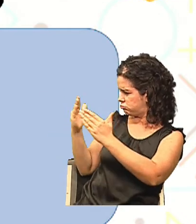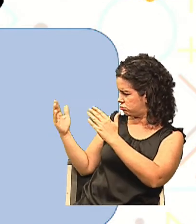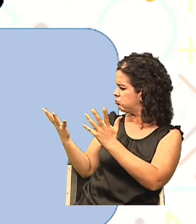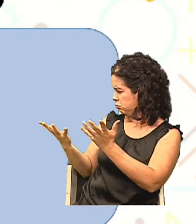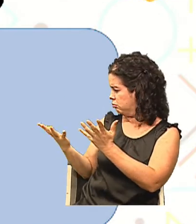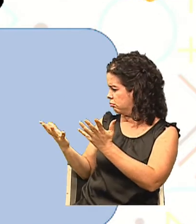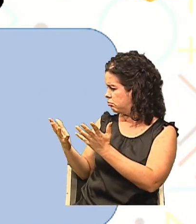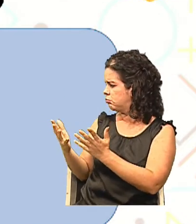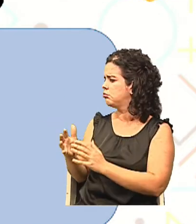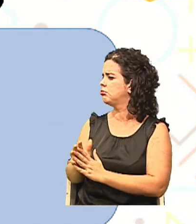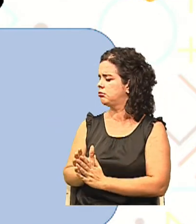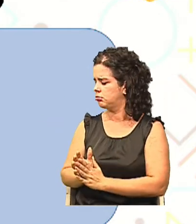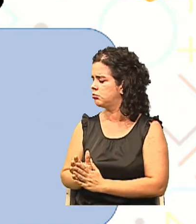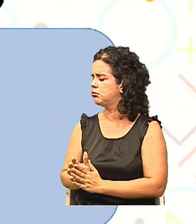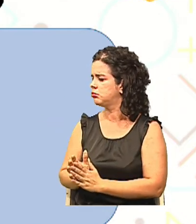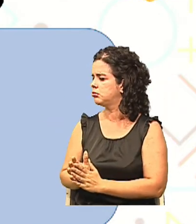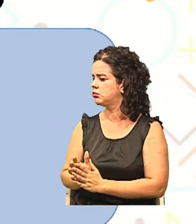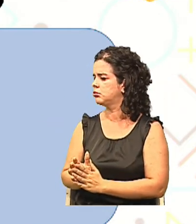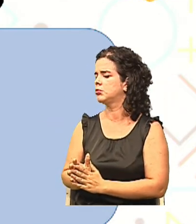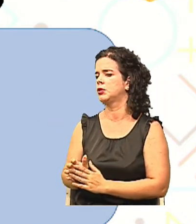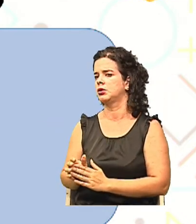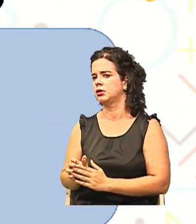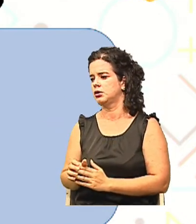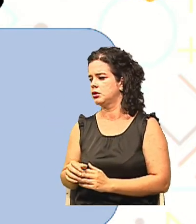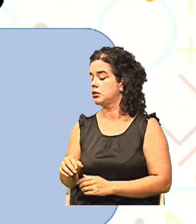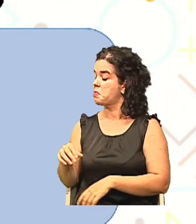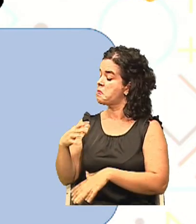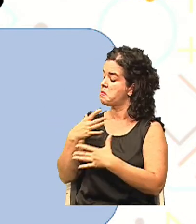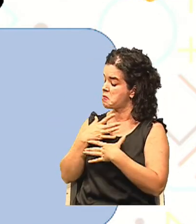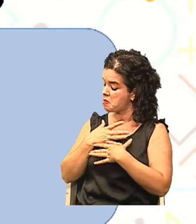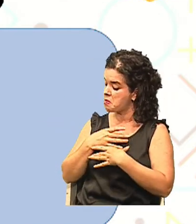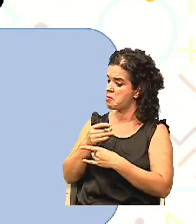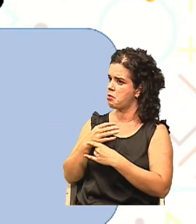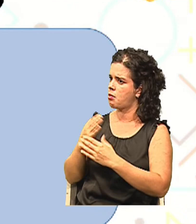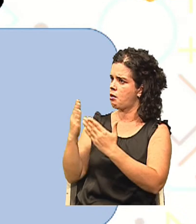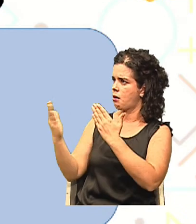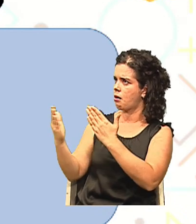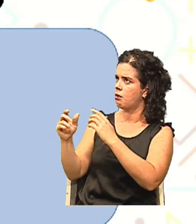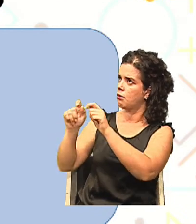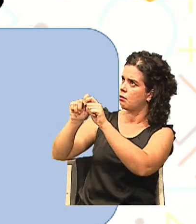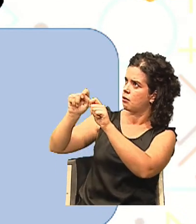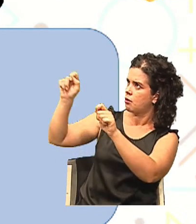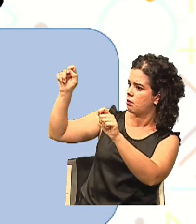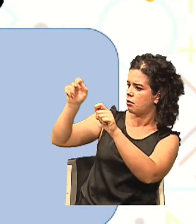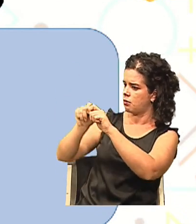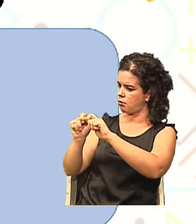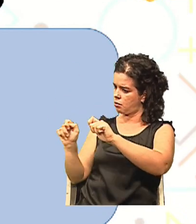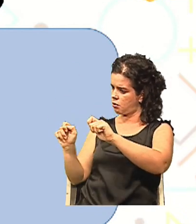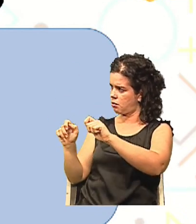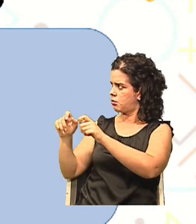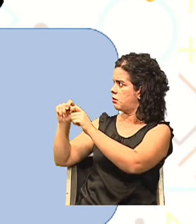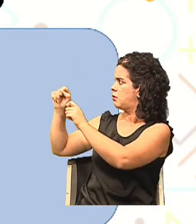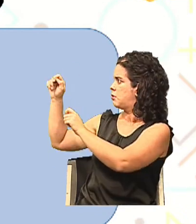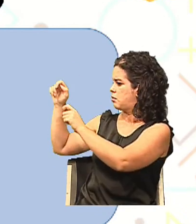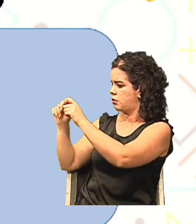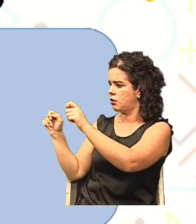Ajá, semejanza de triángulos. Sí, y muy interesante lo que es poder comparar sus lados para que me den el mismo resultado.